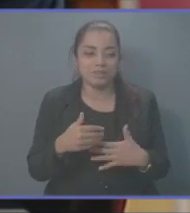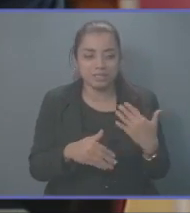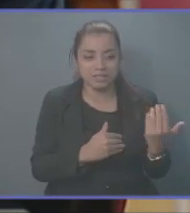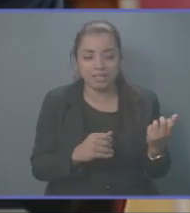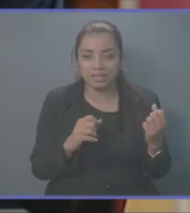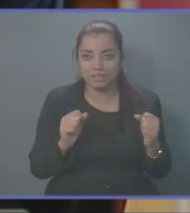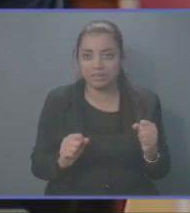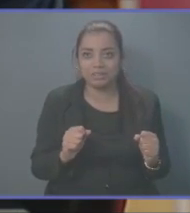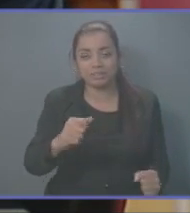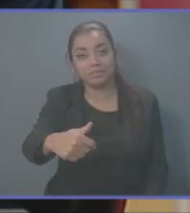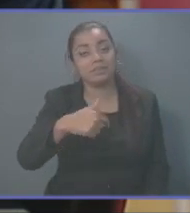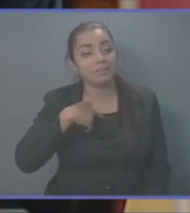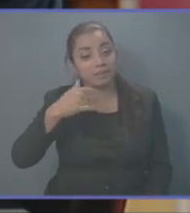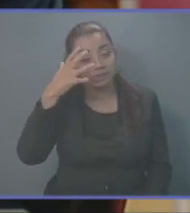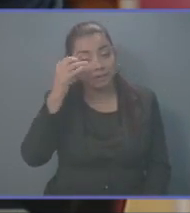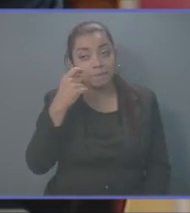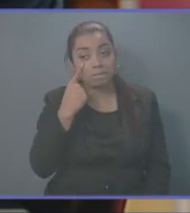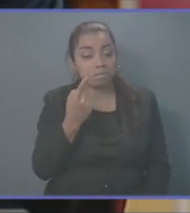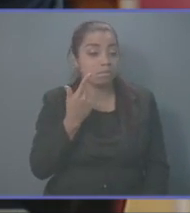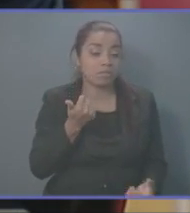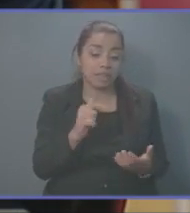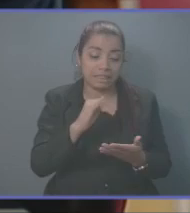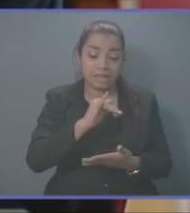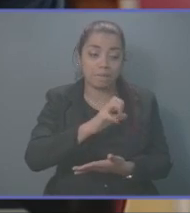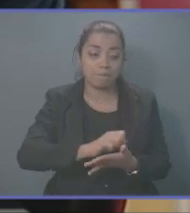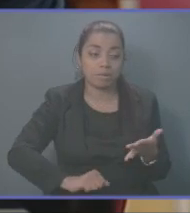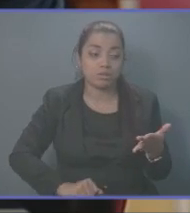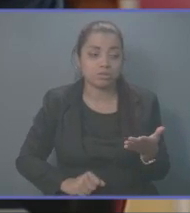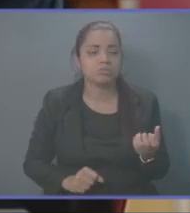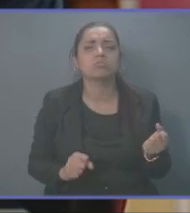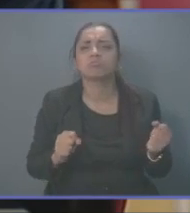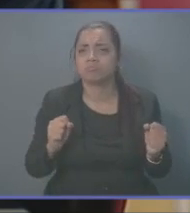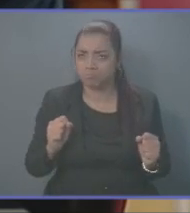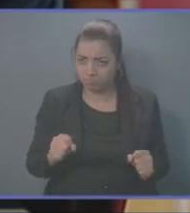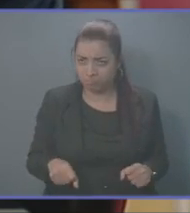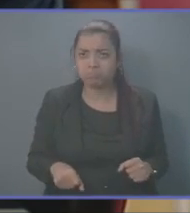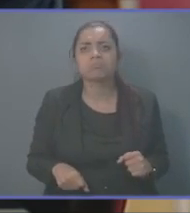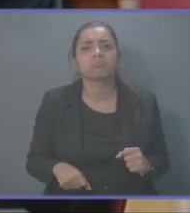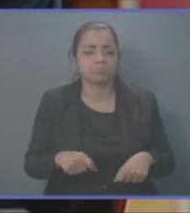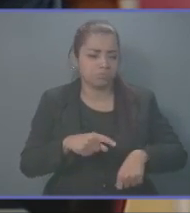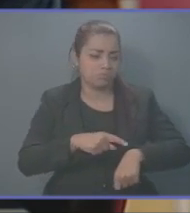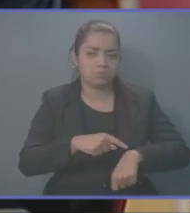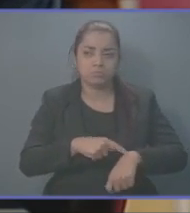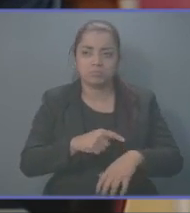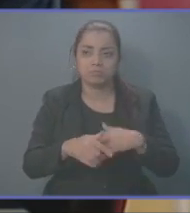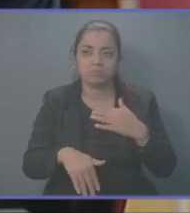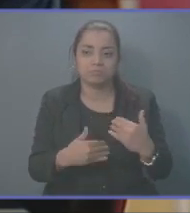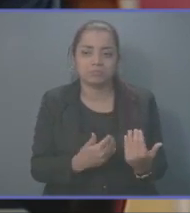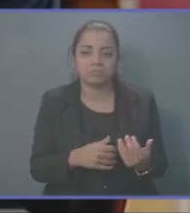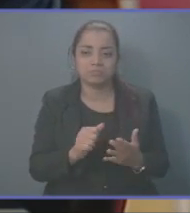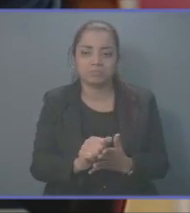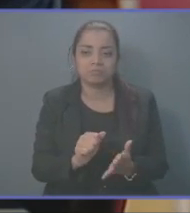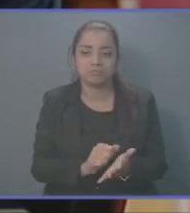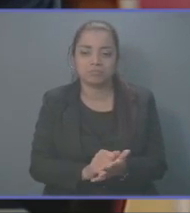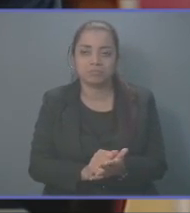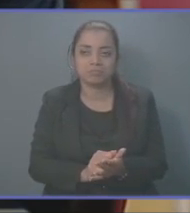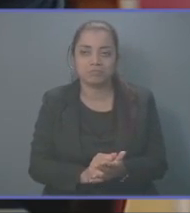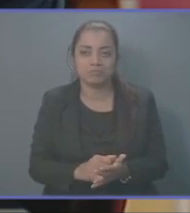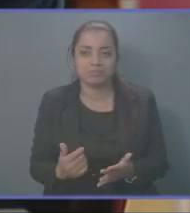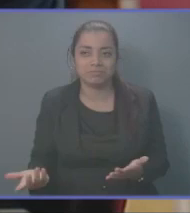declaraciones determinando remanentes o excedentes de impuestos podrán presentar dentro del plazo establecido en el artículo 1 de este